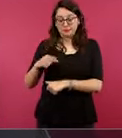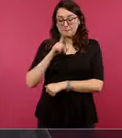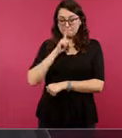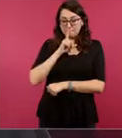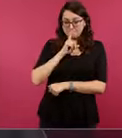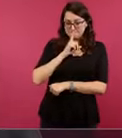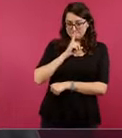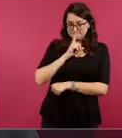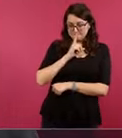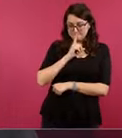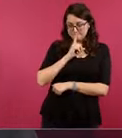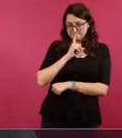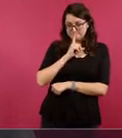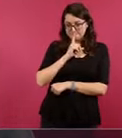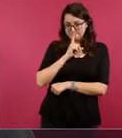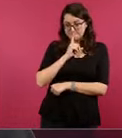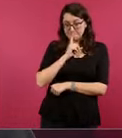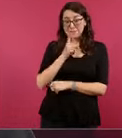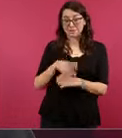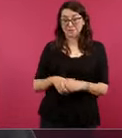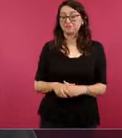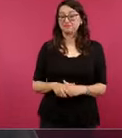y que tiene más poder